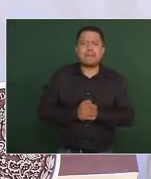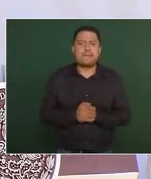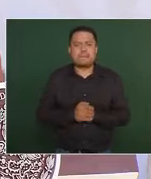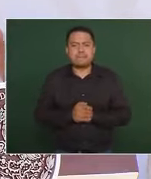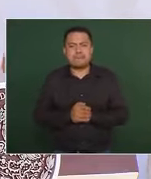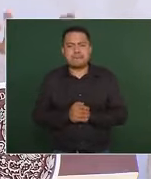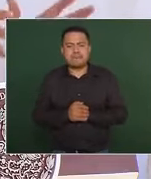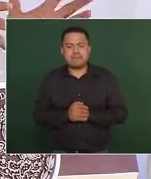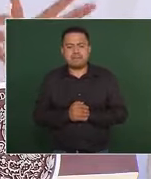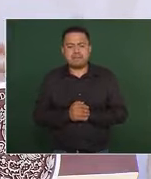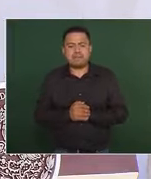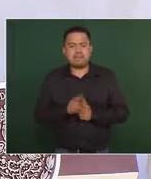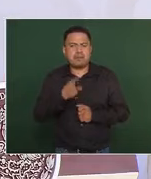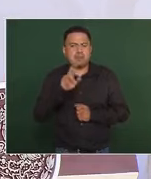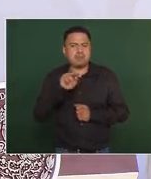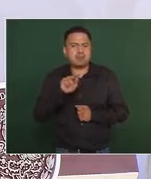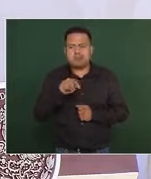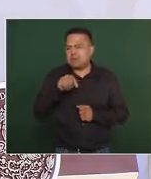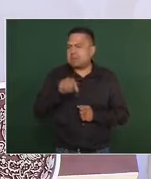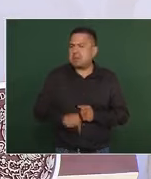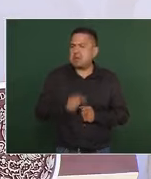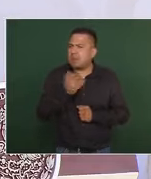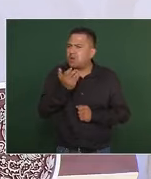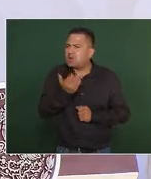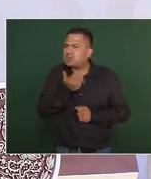Aquí no está la costumbre